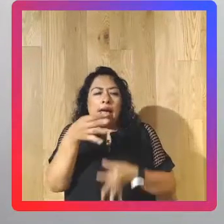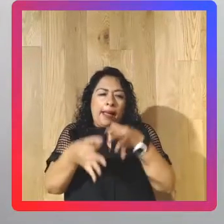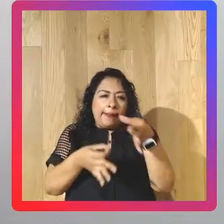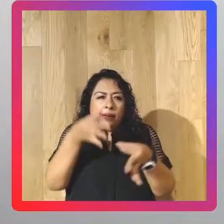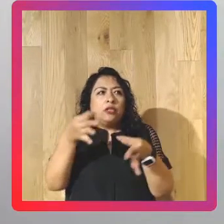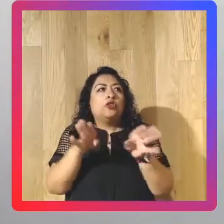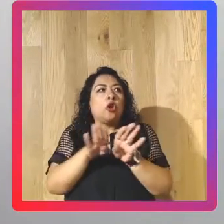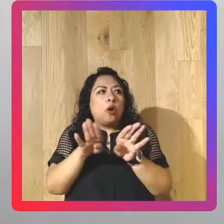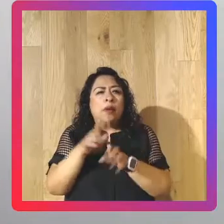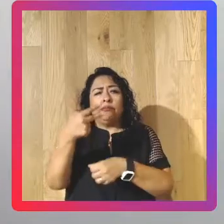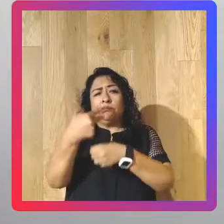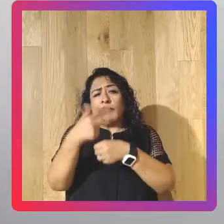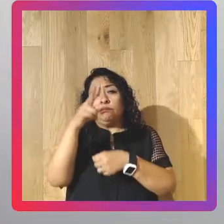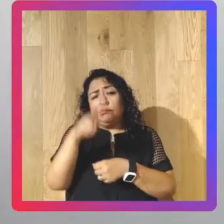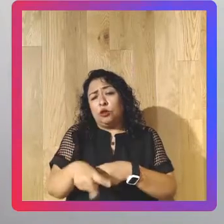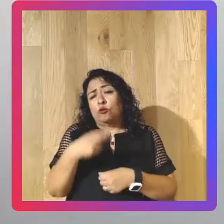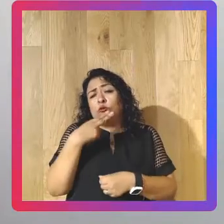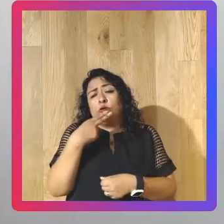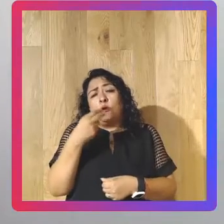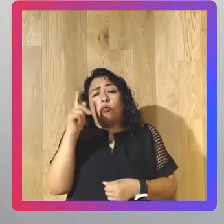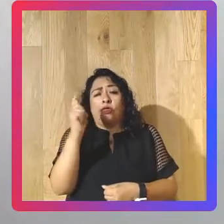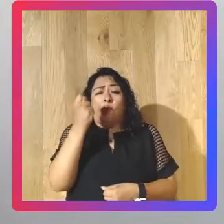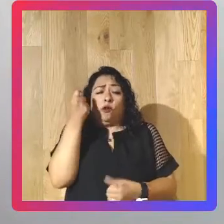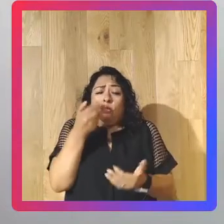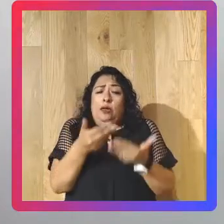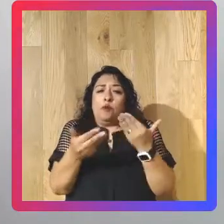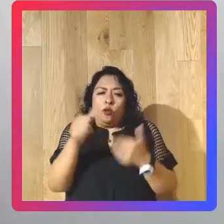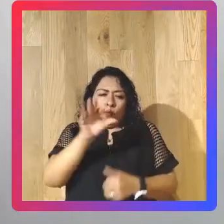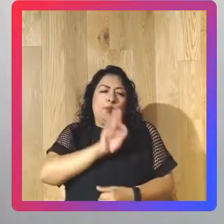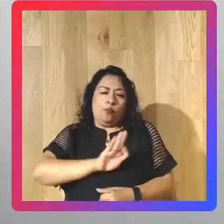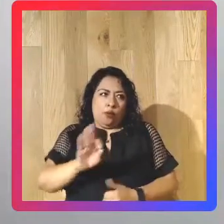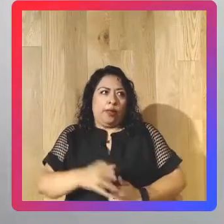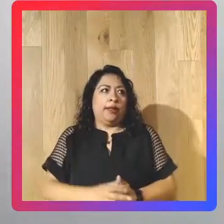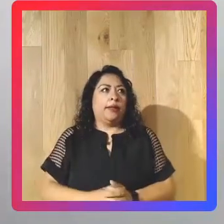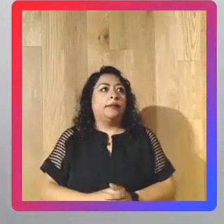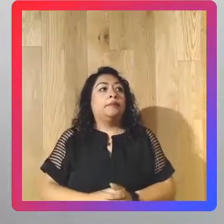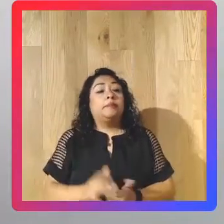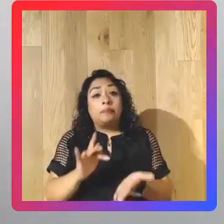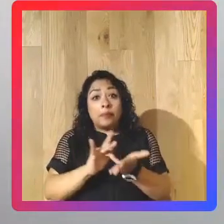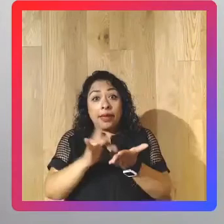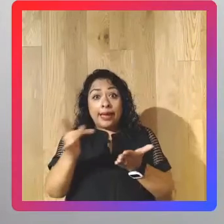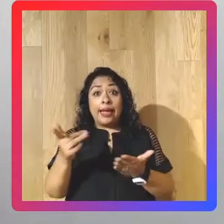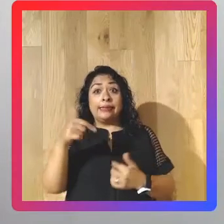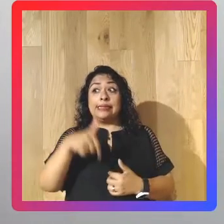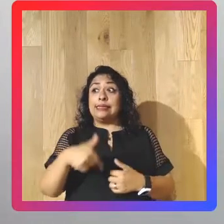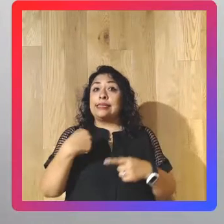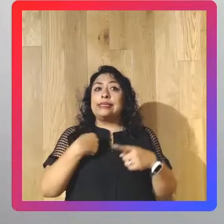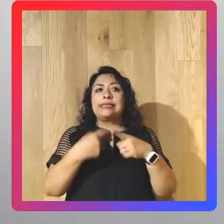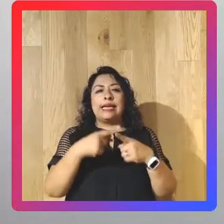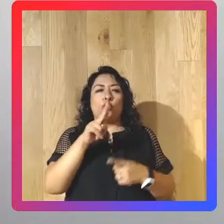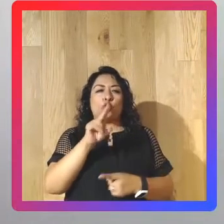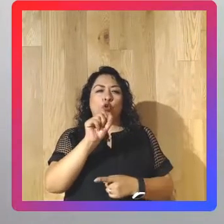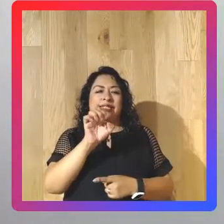mensaje a través de los maravillosos medios digitales que hoy tenemos al alcance. Muchísimas gracias a nuestros colegas de